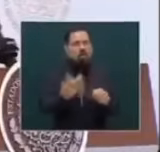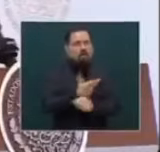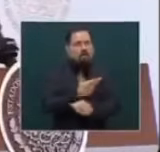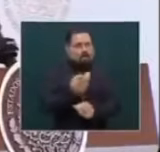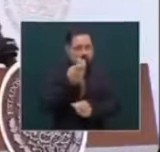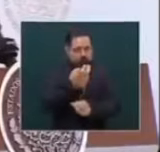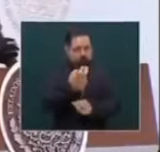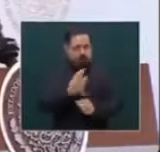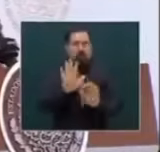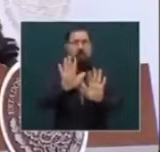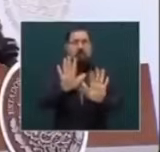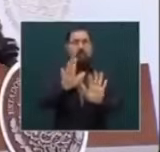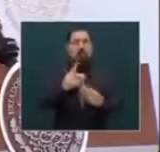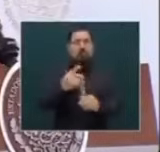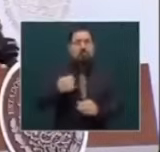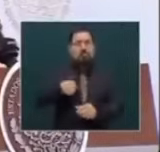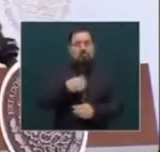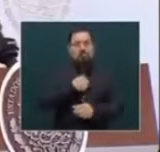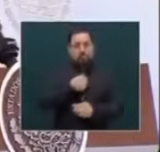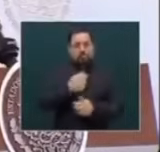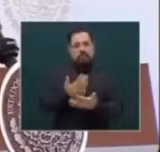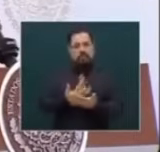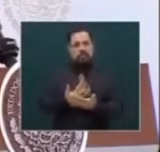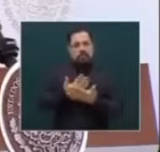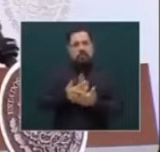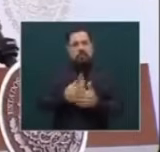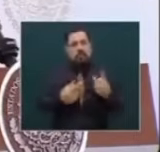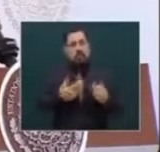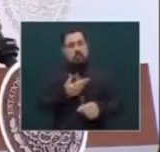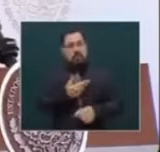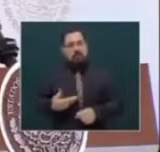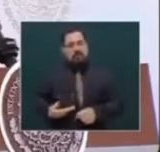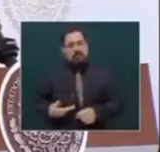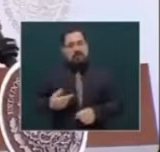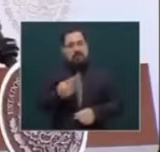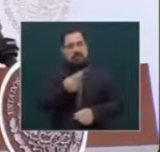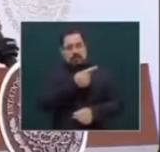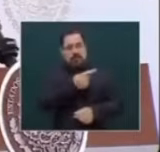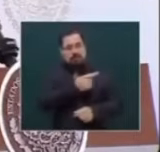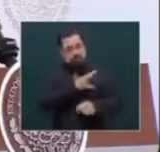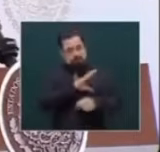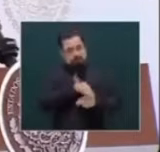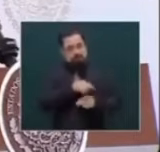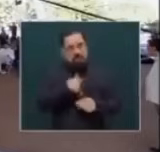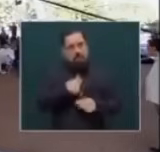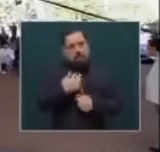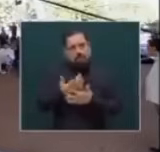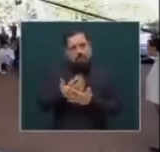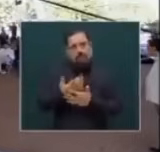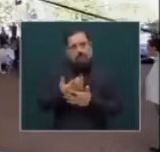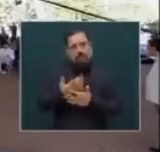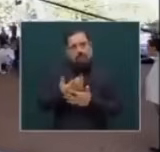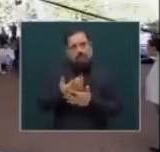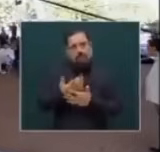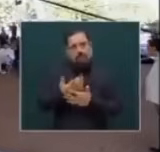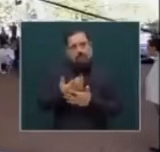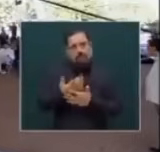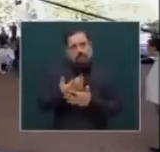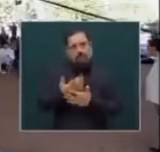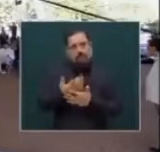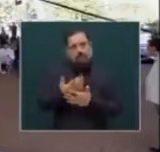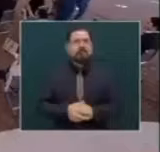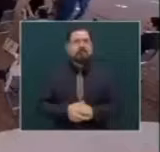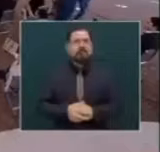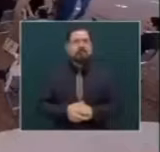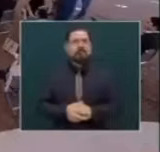públicas y esto es algo que de verdad ya debería de parar. Ya estamos en otro siglo donde ya todos